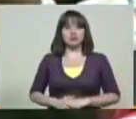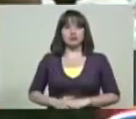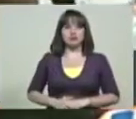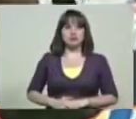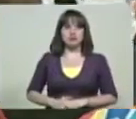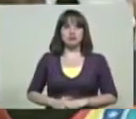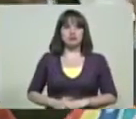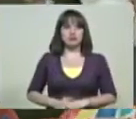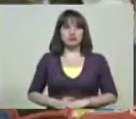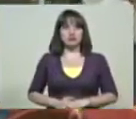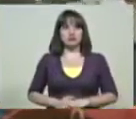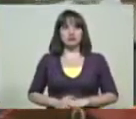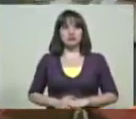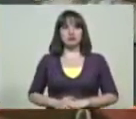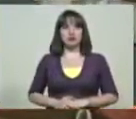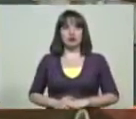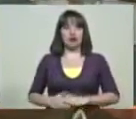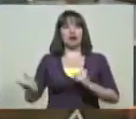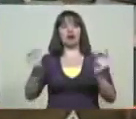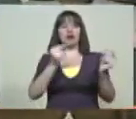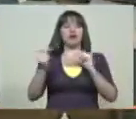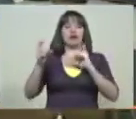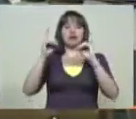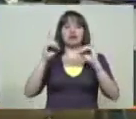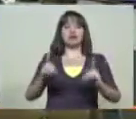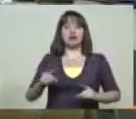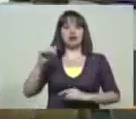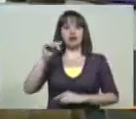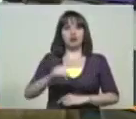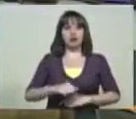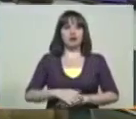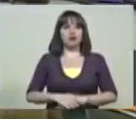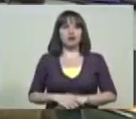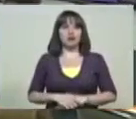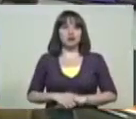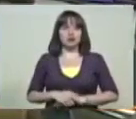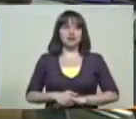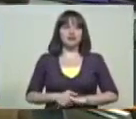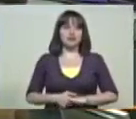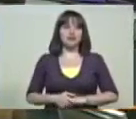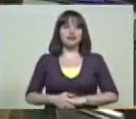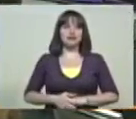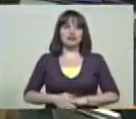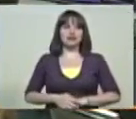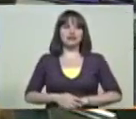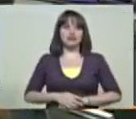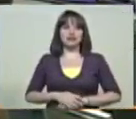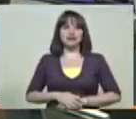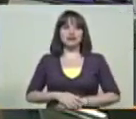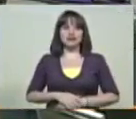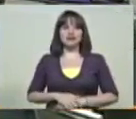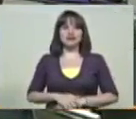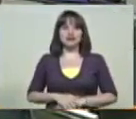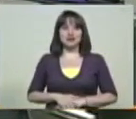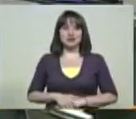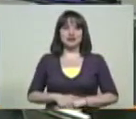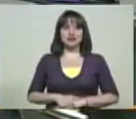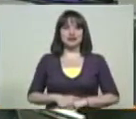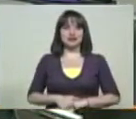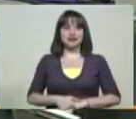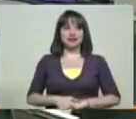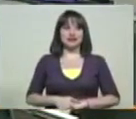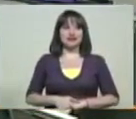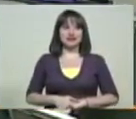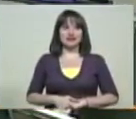para los debates y decisiones de hoy aquí están las definiciones nuestras compañeros compañeras